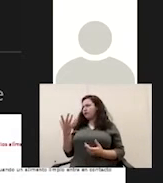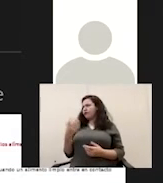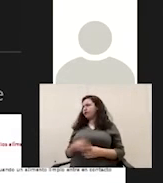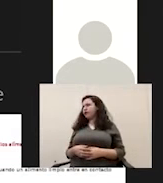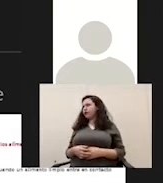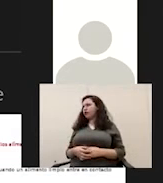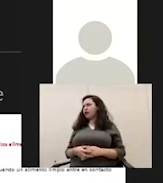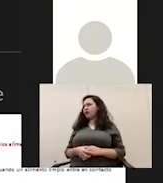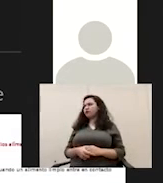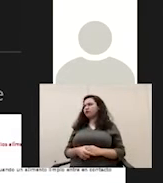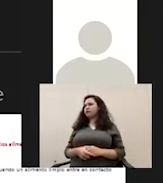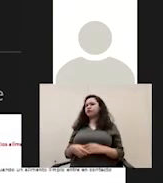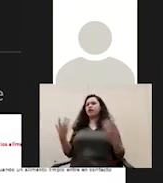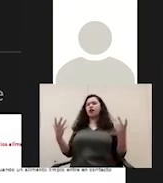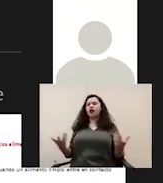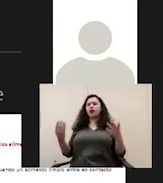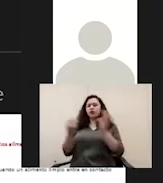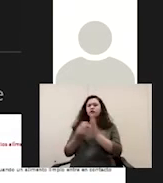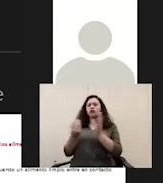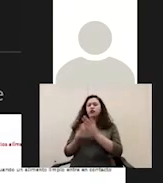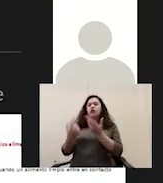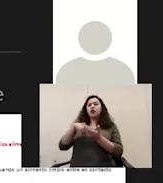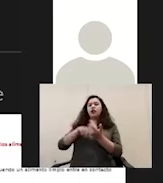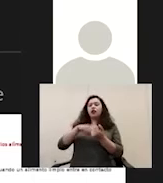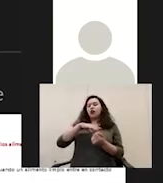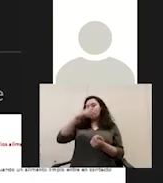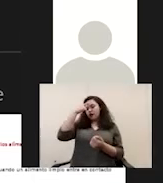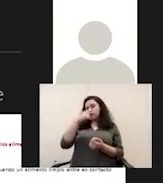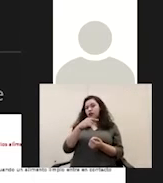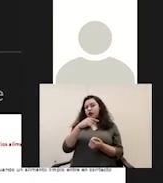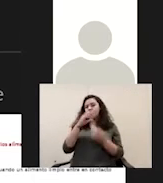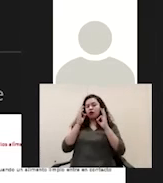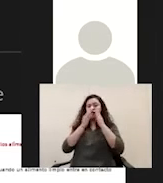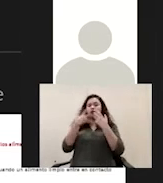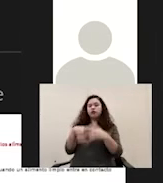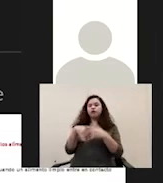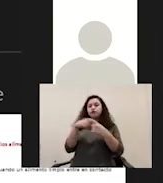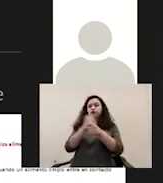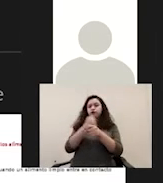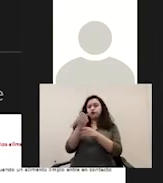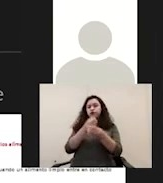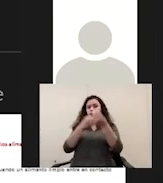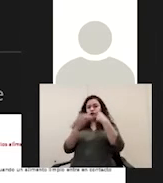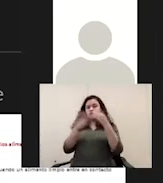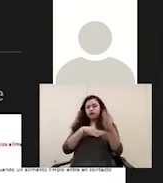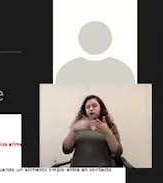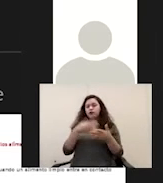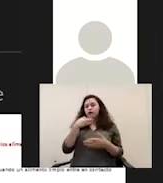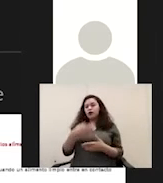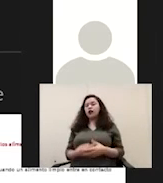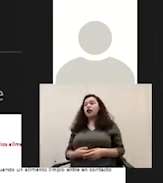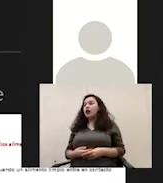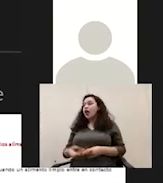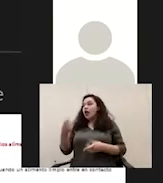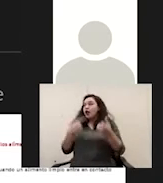el curso incluye la parte de buenas prácticas de higiene en el manejo de alimentos porque muchas instituciones tienen